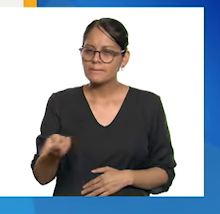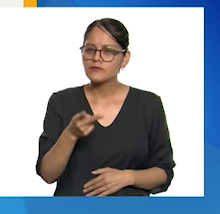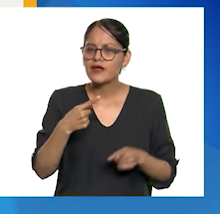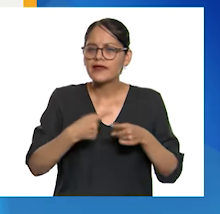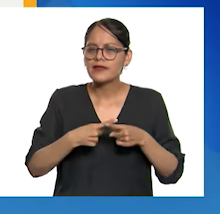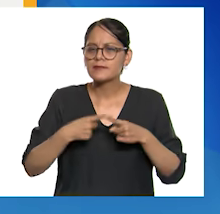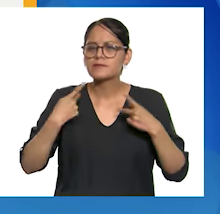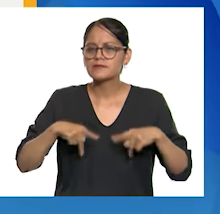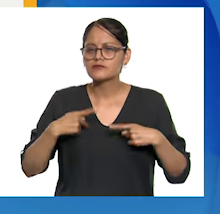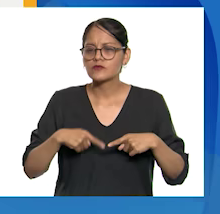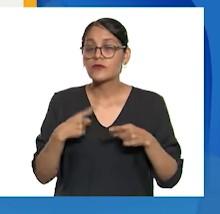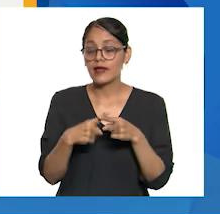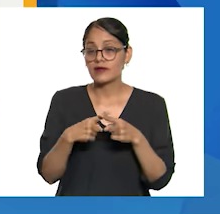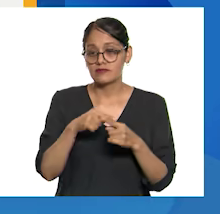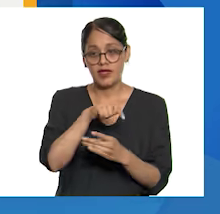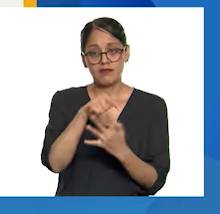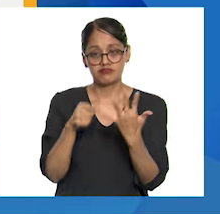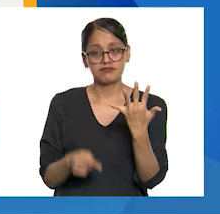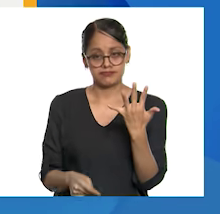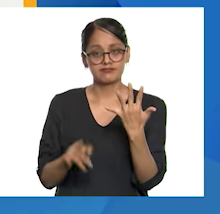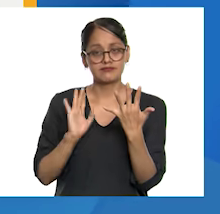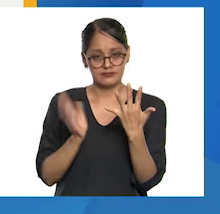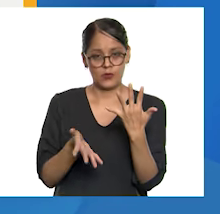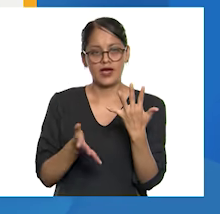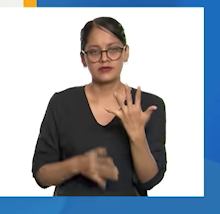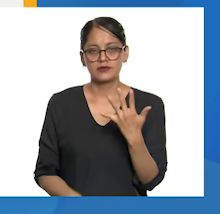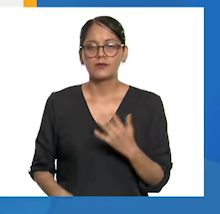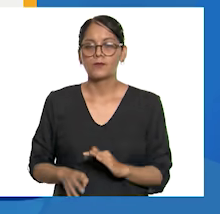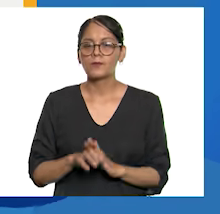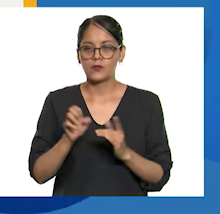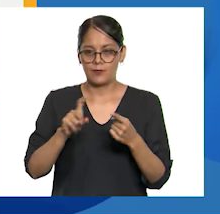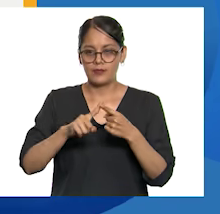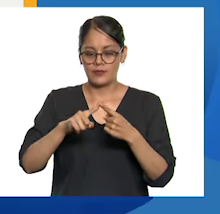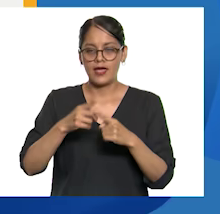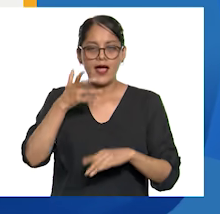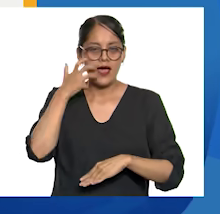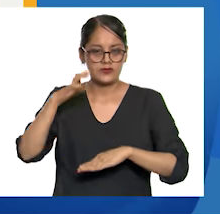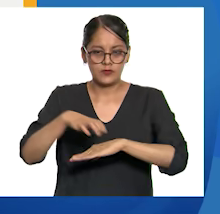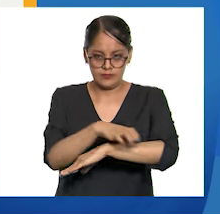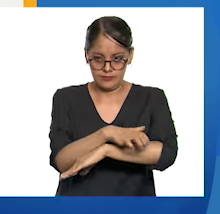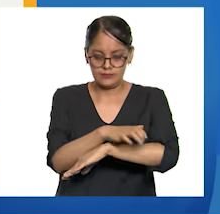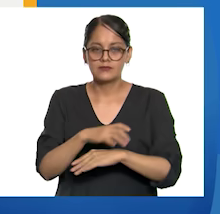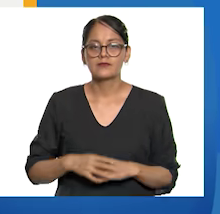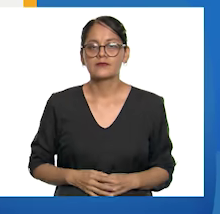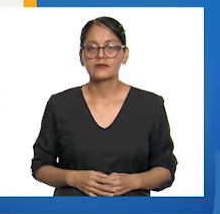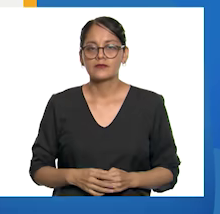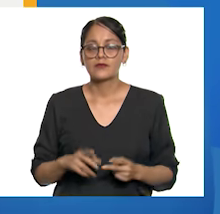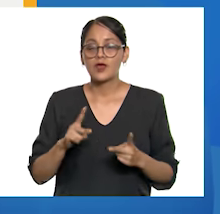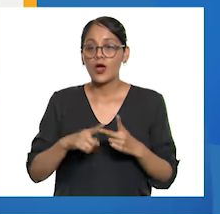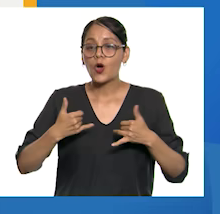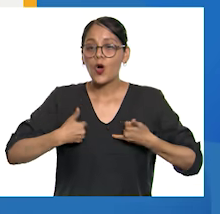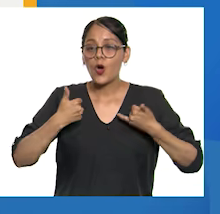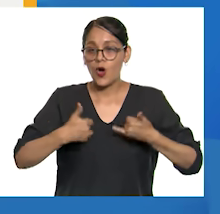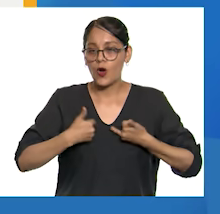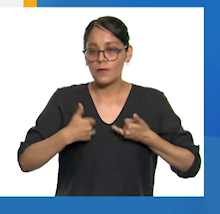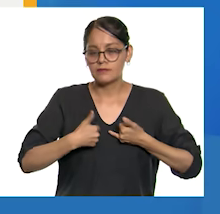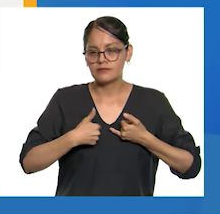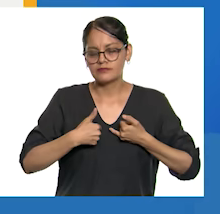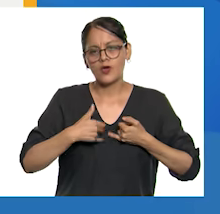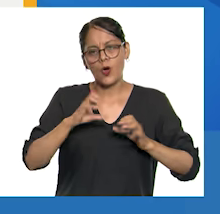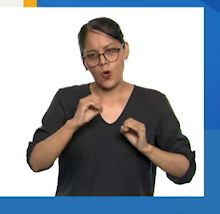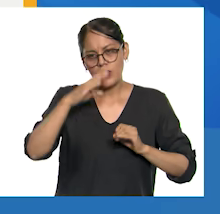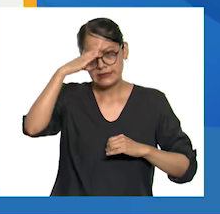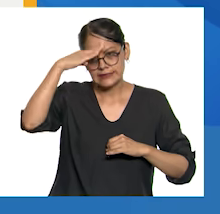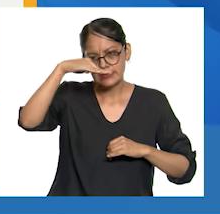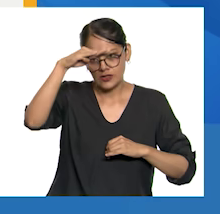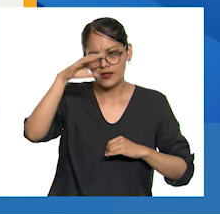intervienen? Aquí ya son varios. Sí, aquí ya hay más personajes. Está el gato con botas, el joven molinero o señor